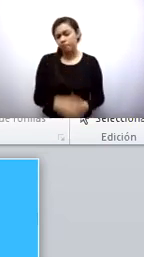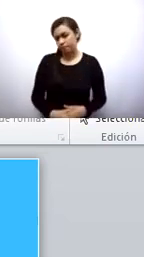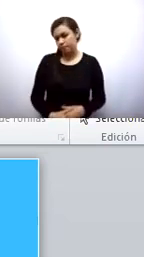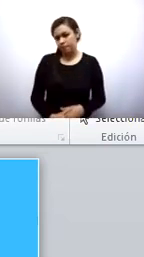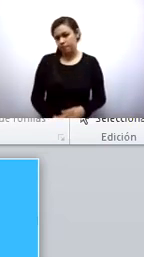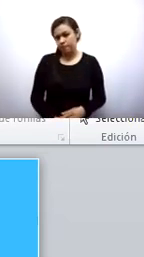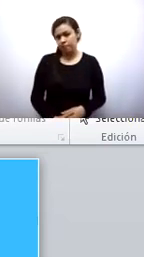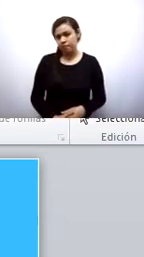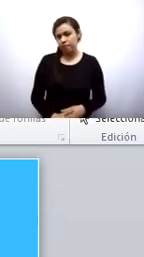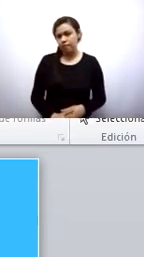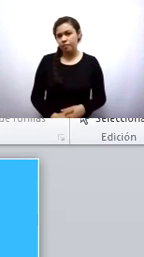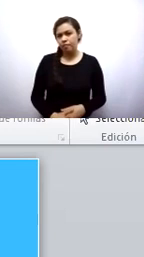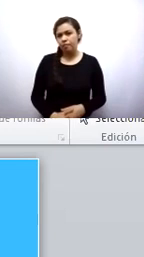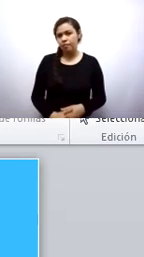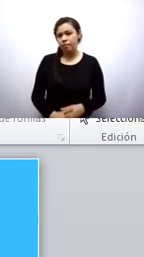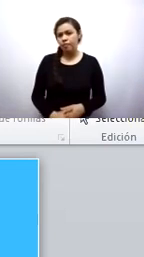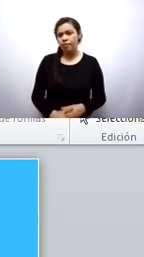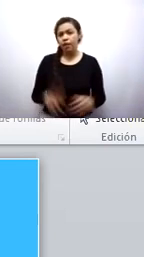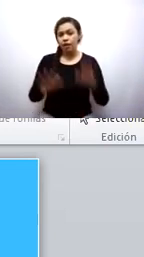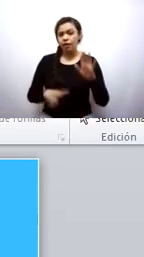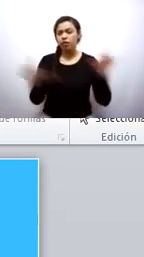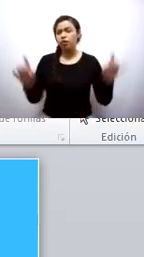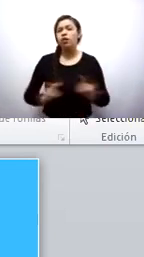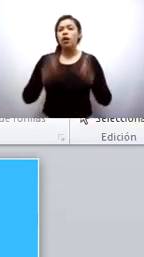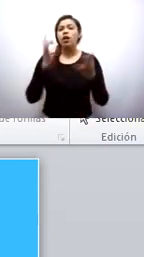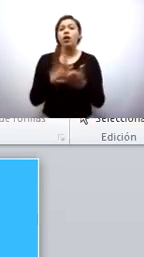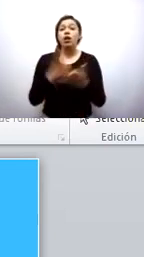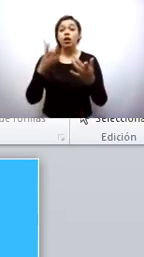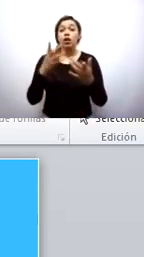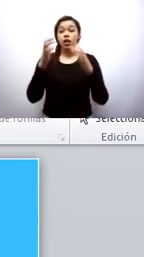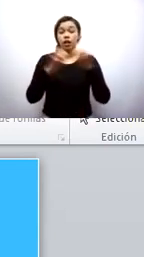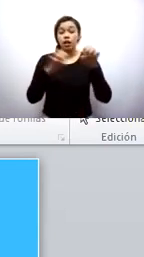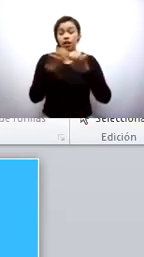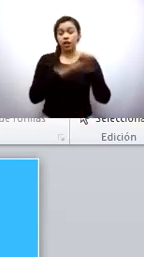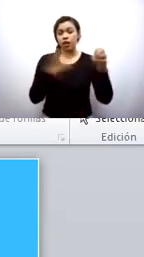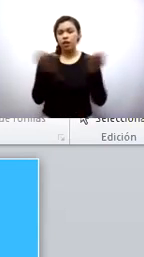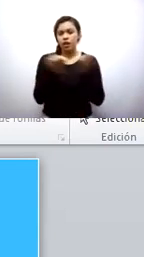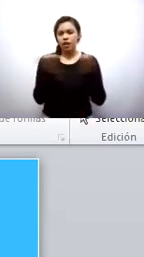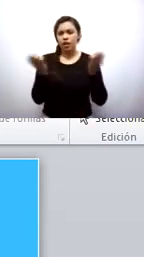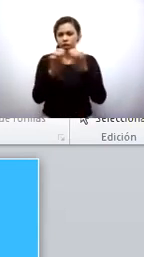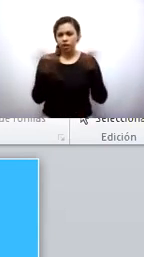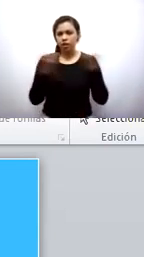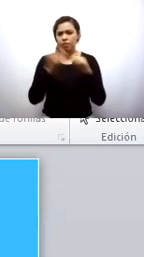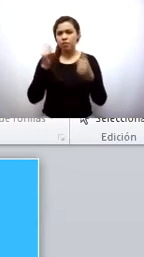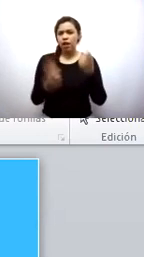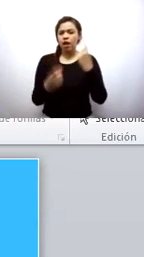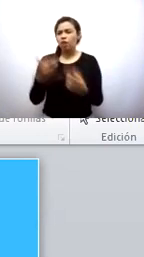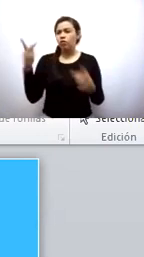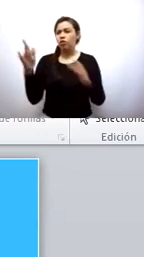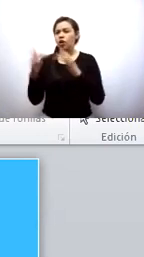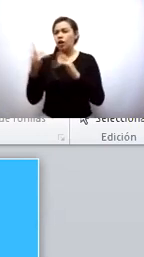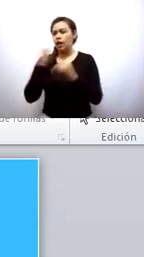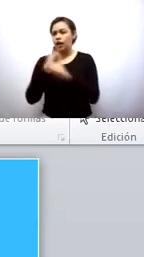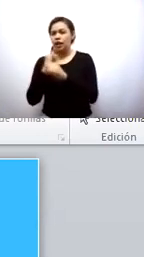eso. Y luego de pronto ni siquiera son los equipos, ¿no? Y es nuestra conexión a internet lo que ralentiza un poco los procesos. Y